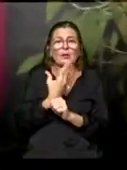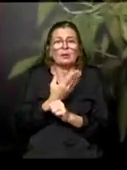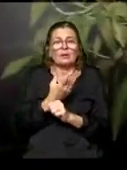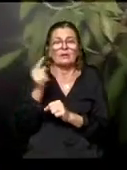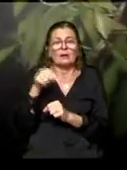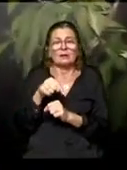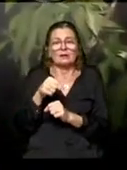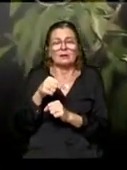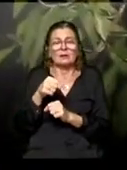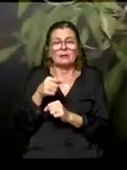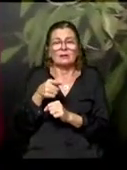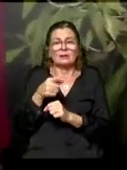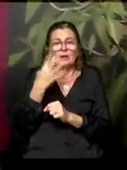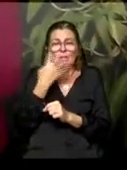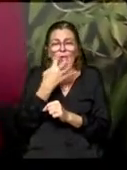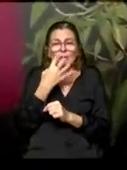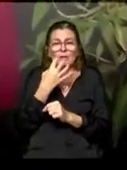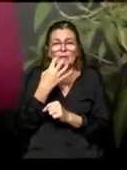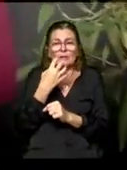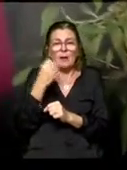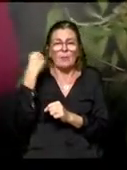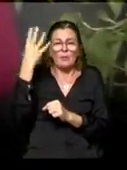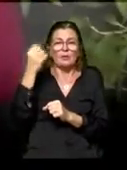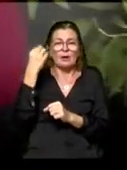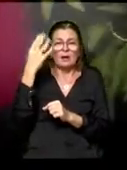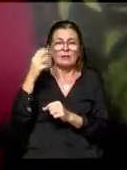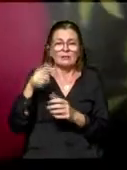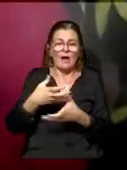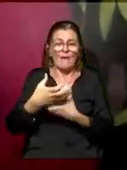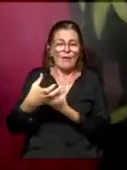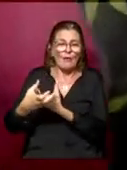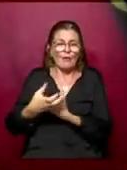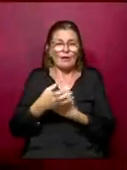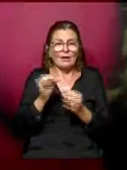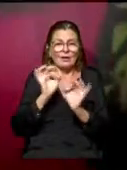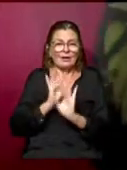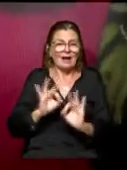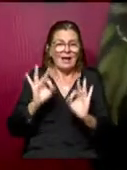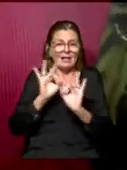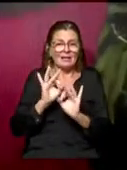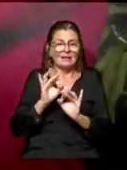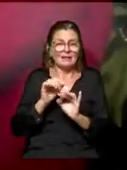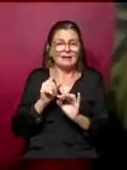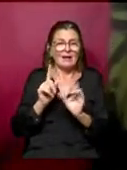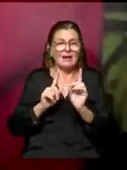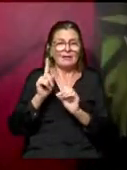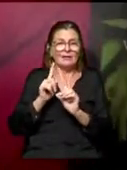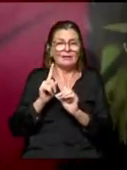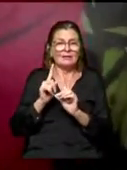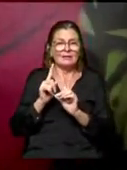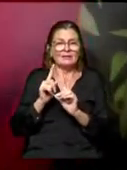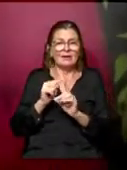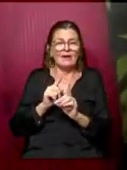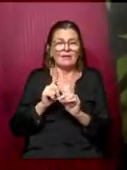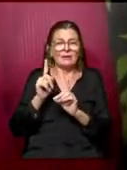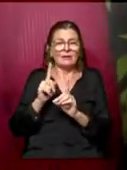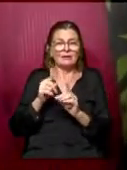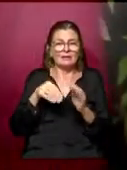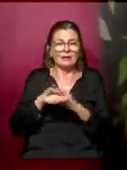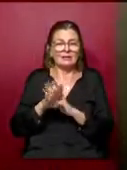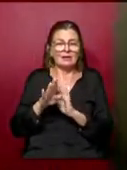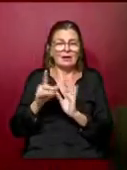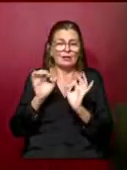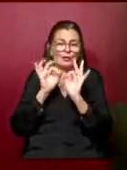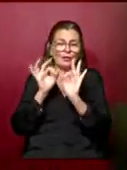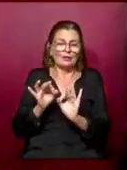pero es horrible. Ni ambulancia, ni bomberos, ni nada de eso. Ni siquiera, a veces ni siquiera a la entrada